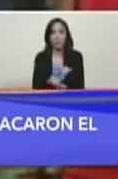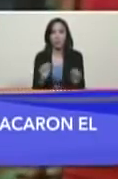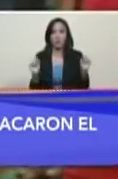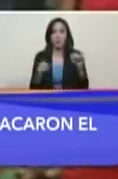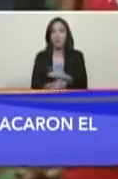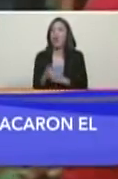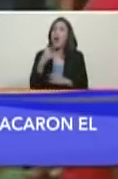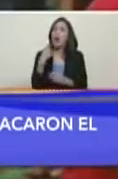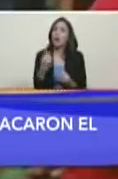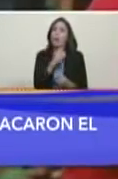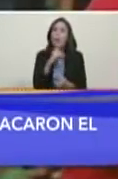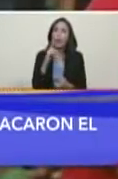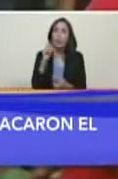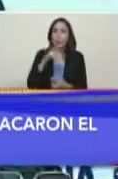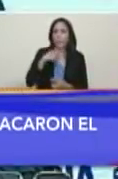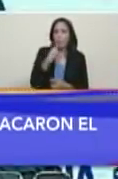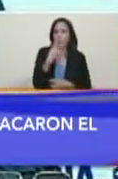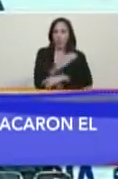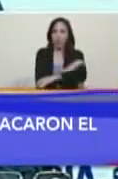¿Políticos opositores?